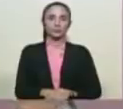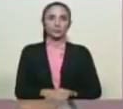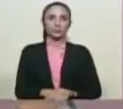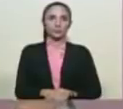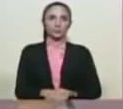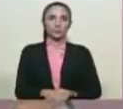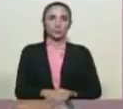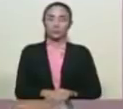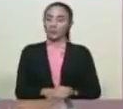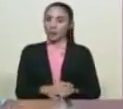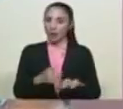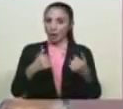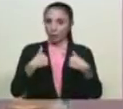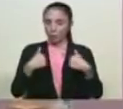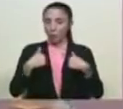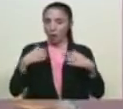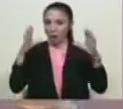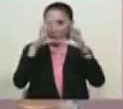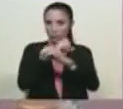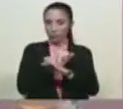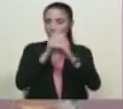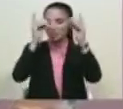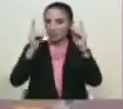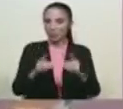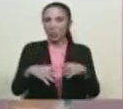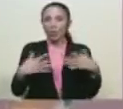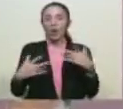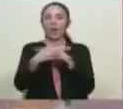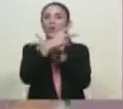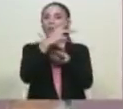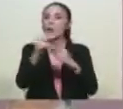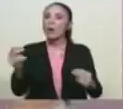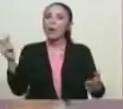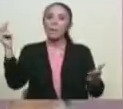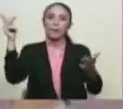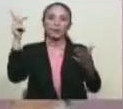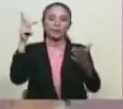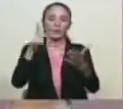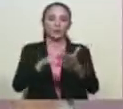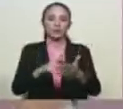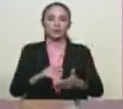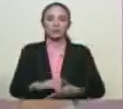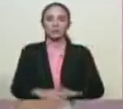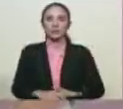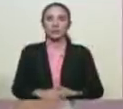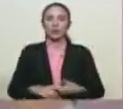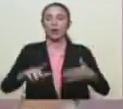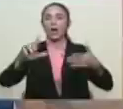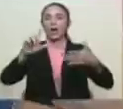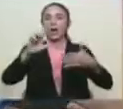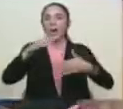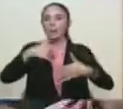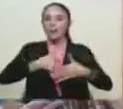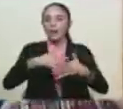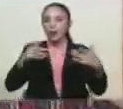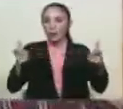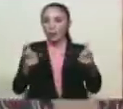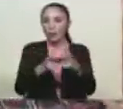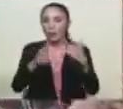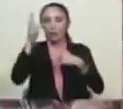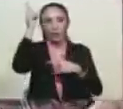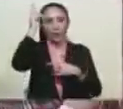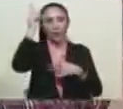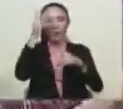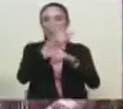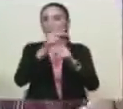Por eso yo anoche decidí que no voy a ir a la cumbre de las Américas en Lima y me voy a quedar con